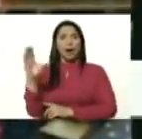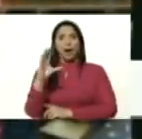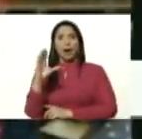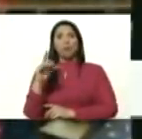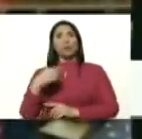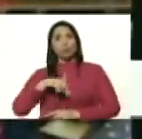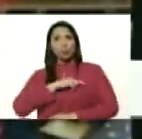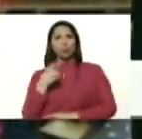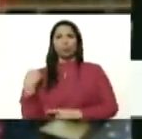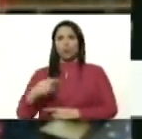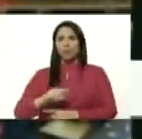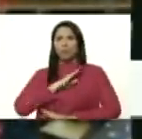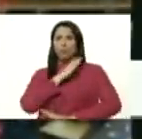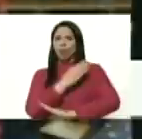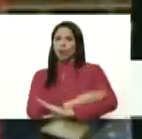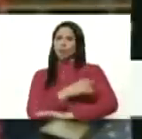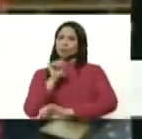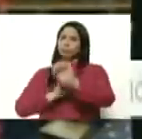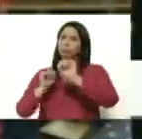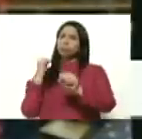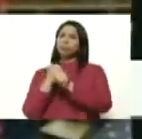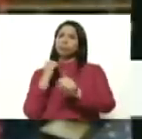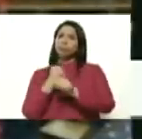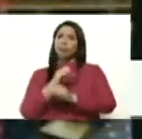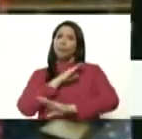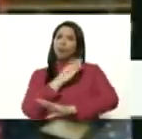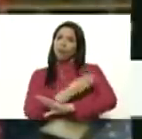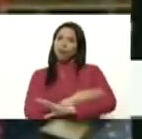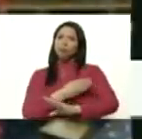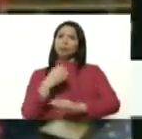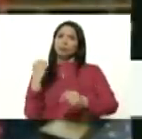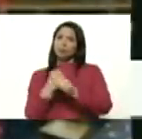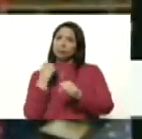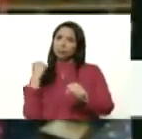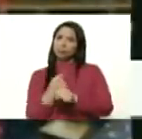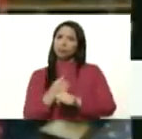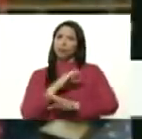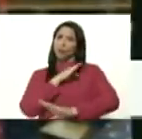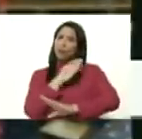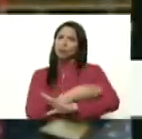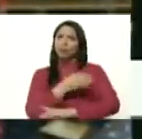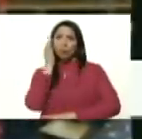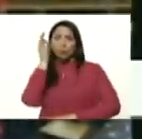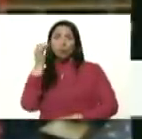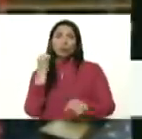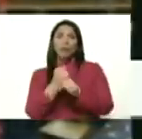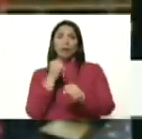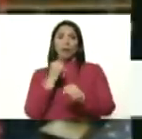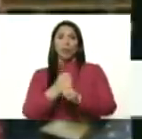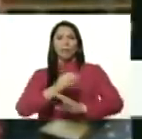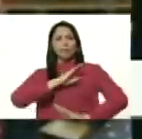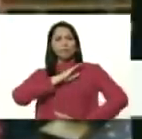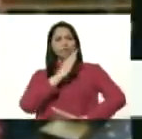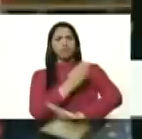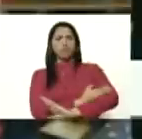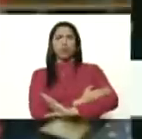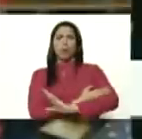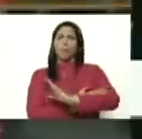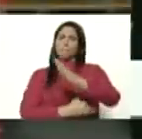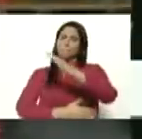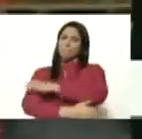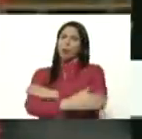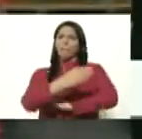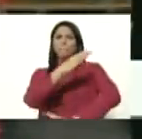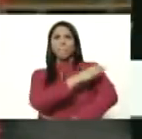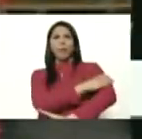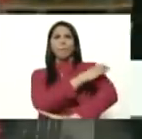una fuerza sindical, una fuerza obrera, una fuerza de consejo de trabajadores poderosa. La más poderosa que jamás